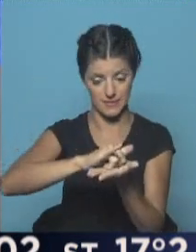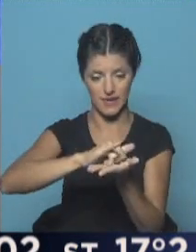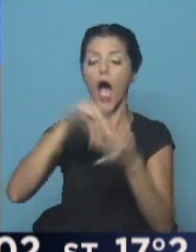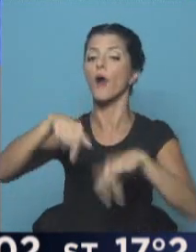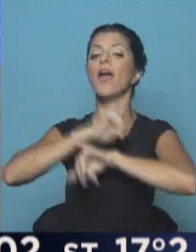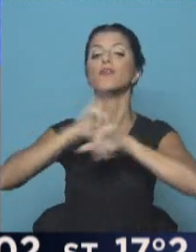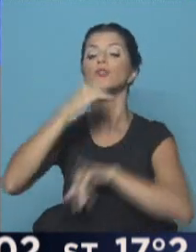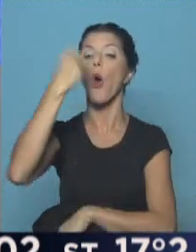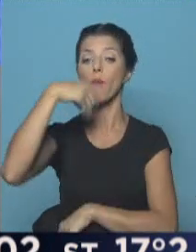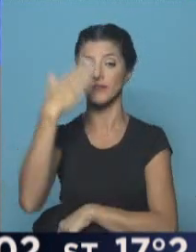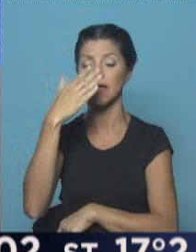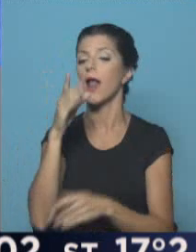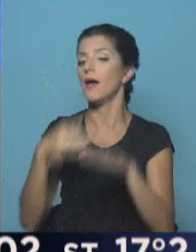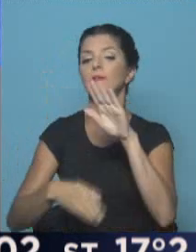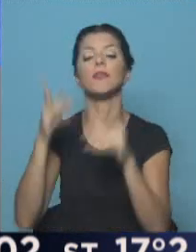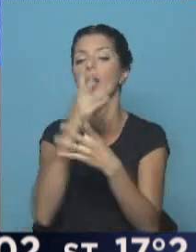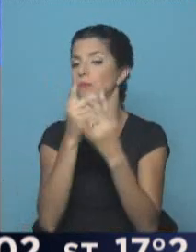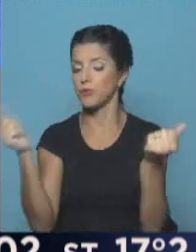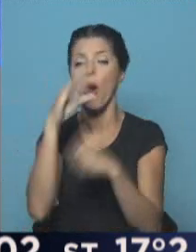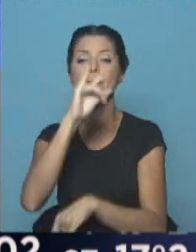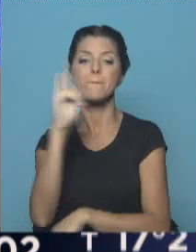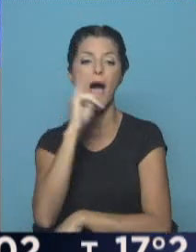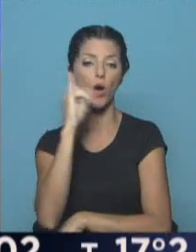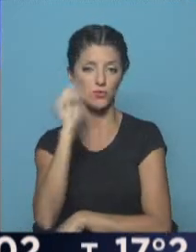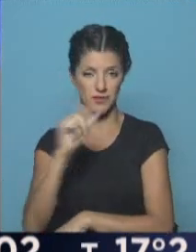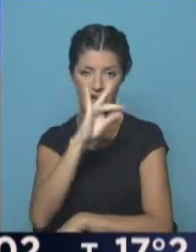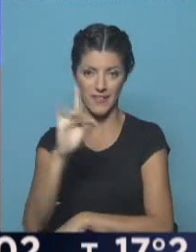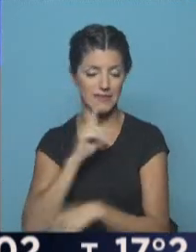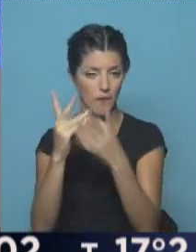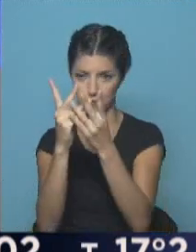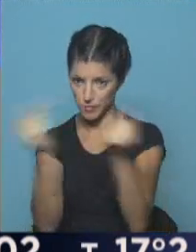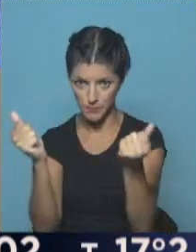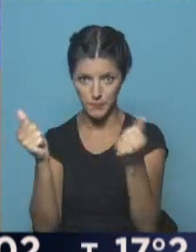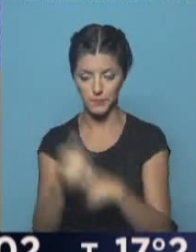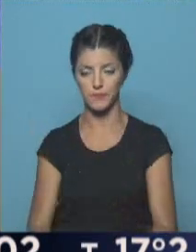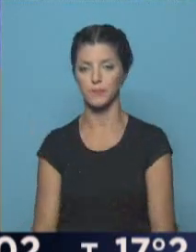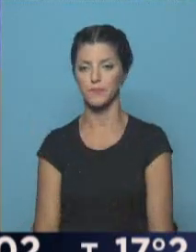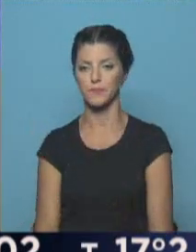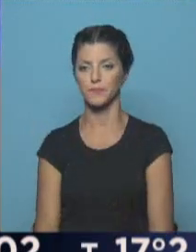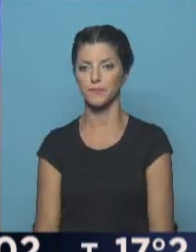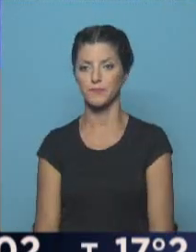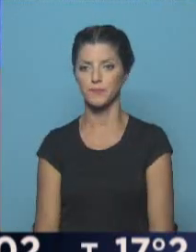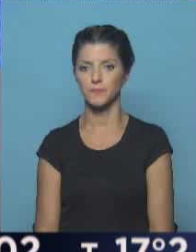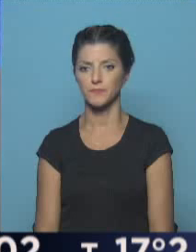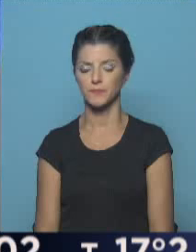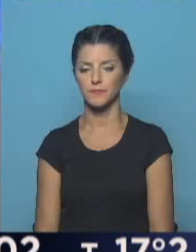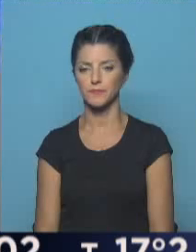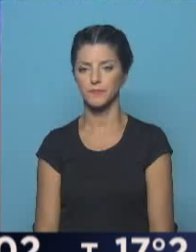la salida de Edgardo Bauzá como técnico de la selección. Allí está Pablo Tiburci. Bueno,